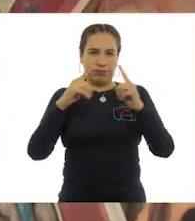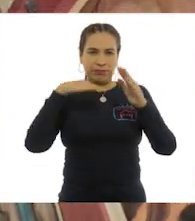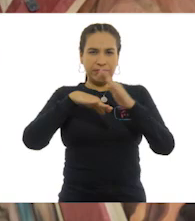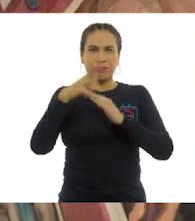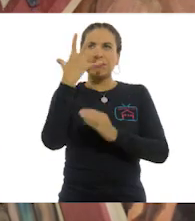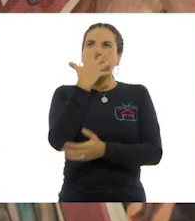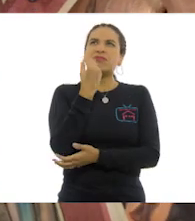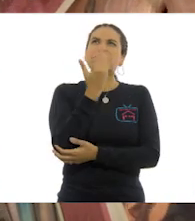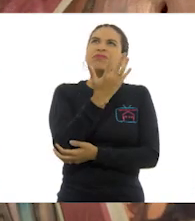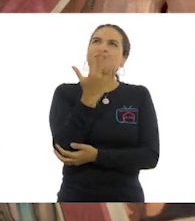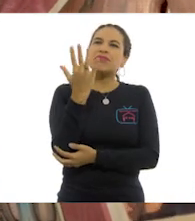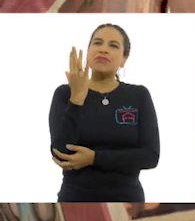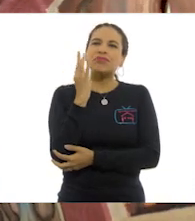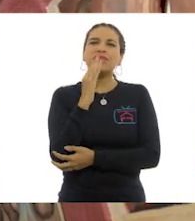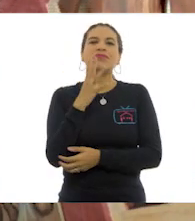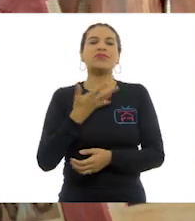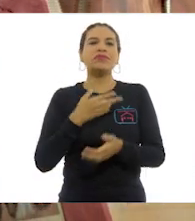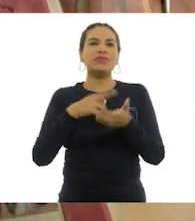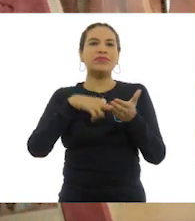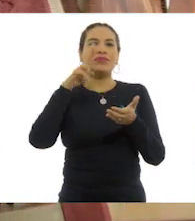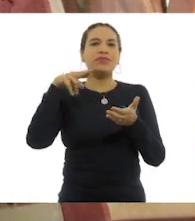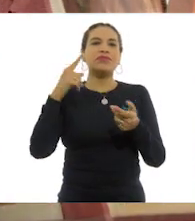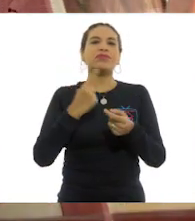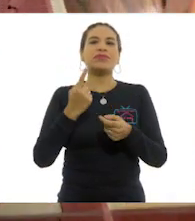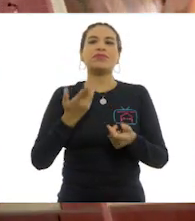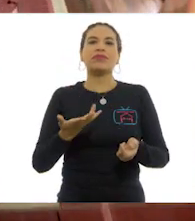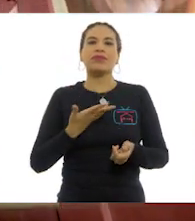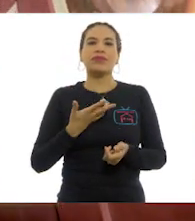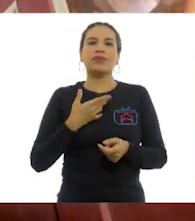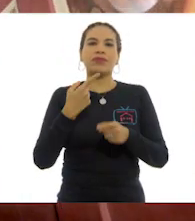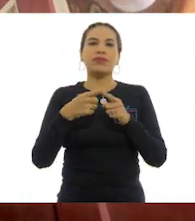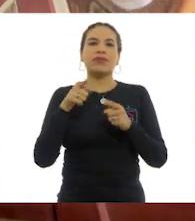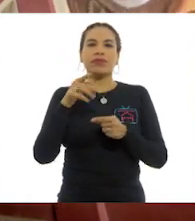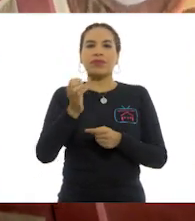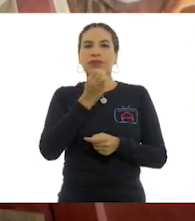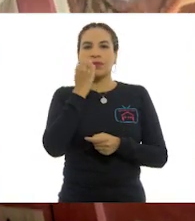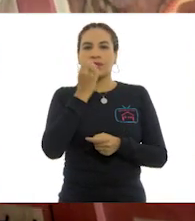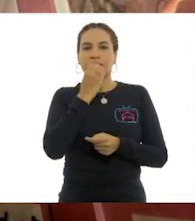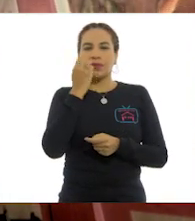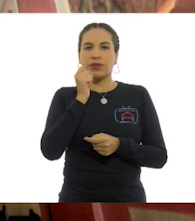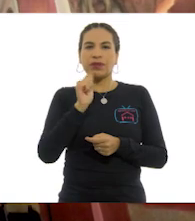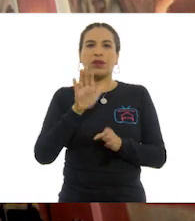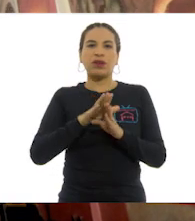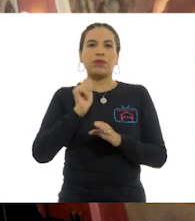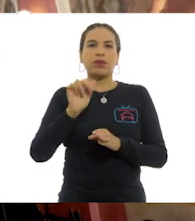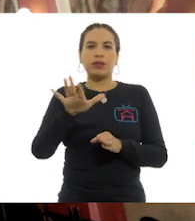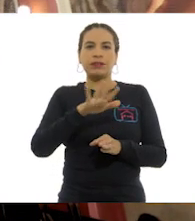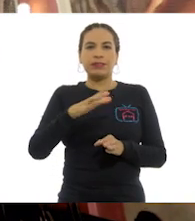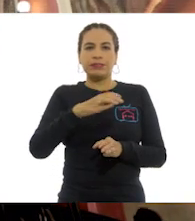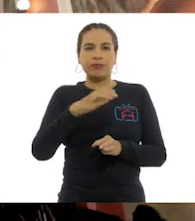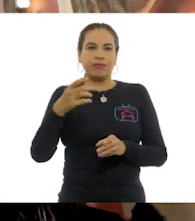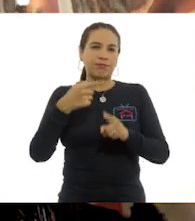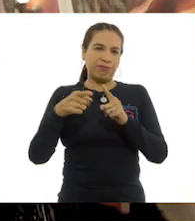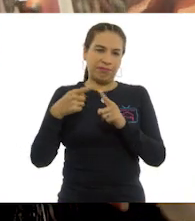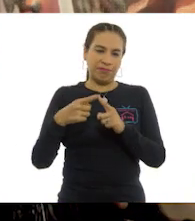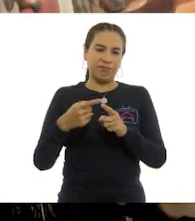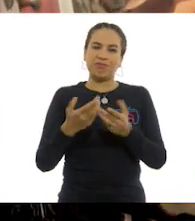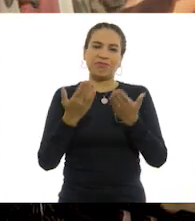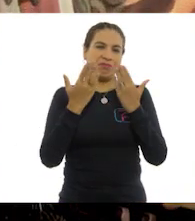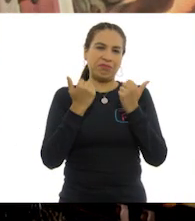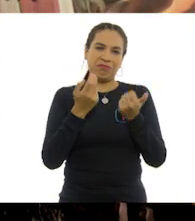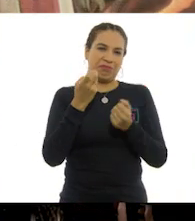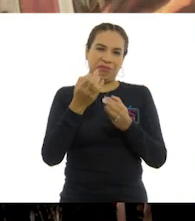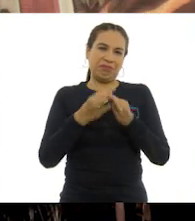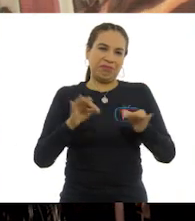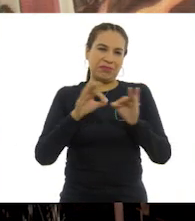Capilla Riveriana? ¿Qué es lo que expresa ahí Rivera? Estamos en una escuela de carácter agronómico, no hay vuelta de hoja,